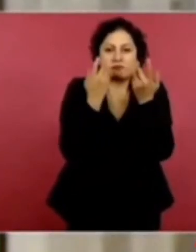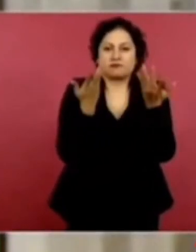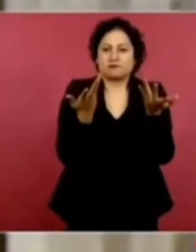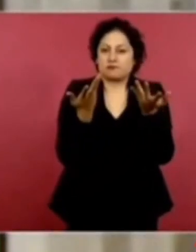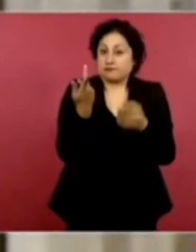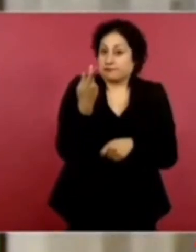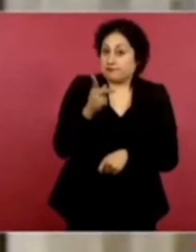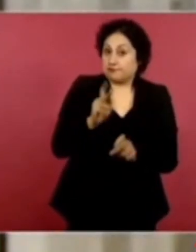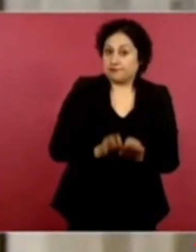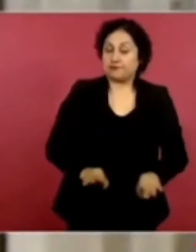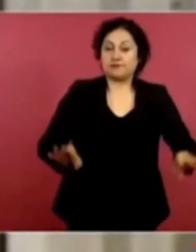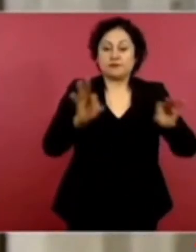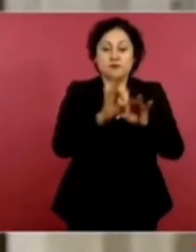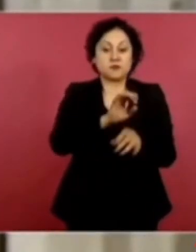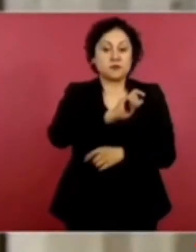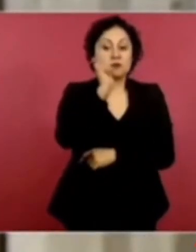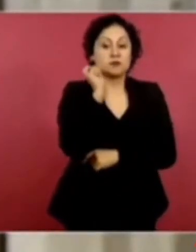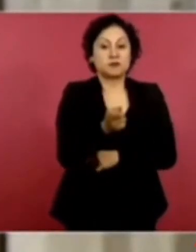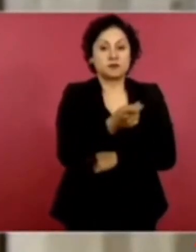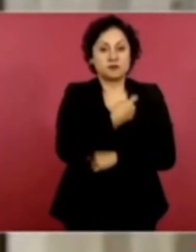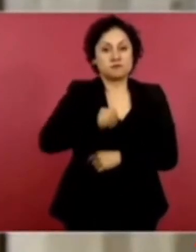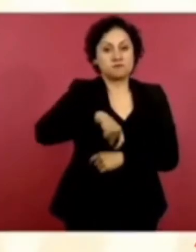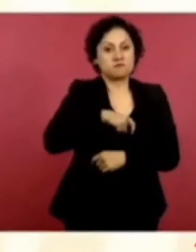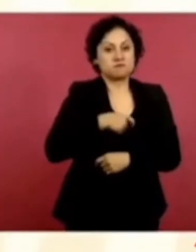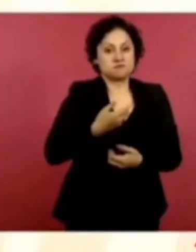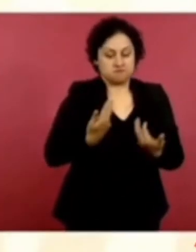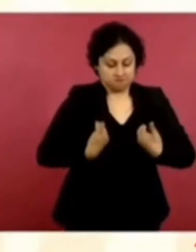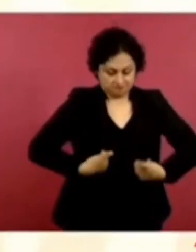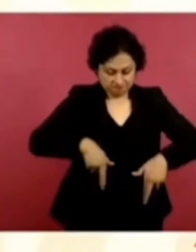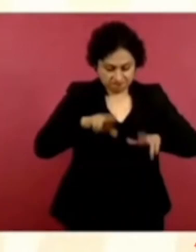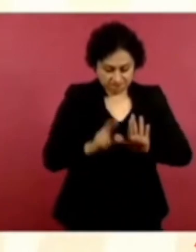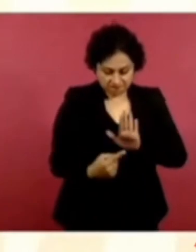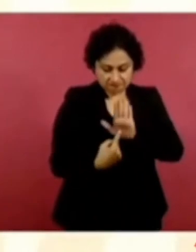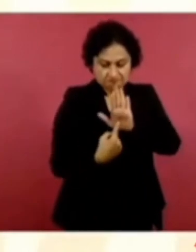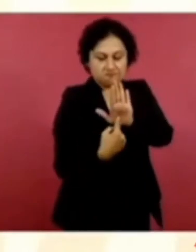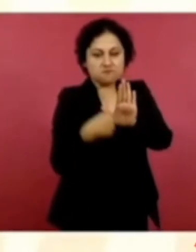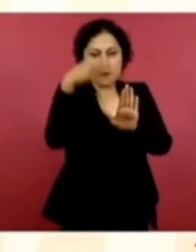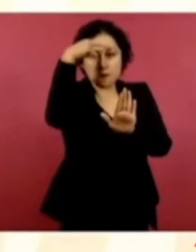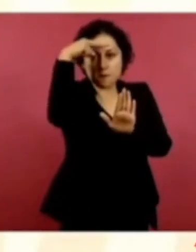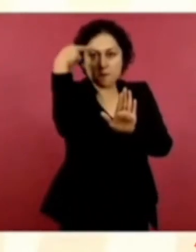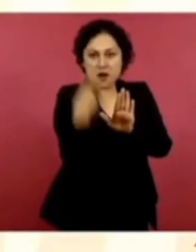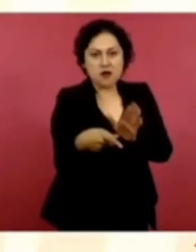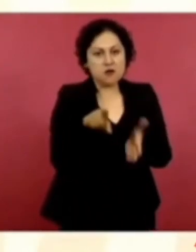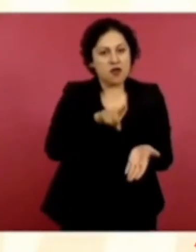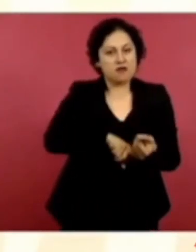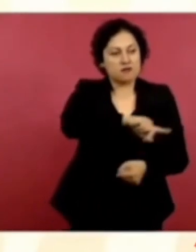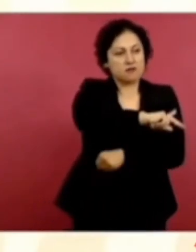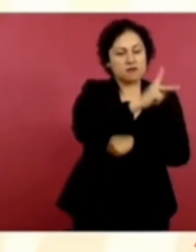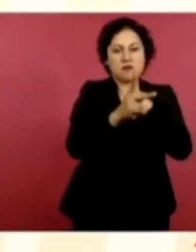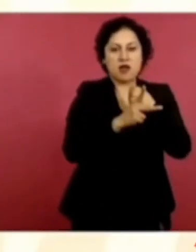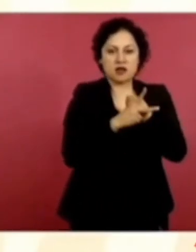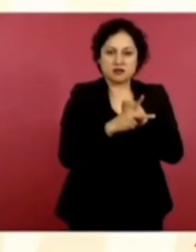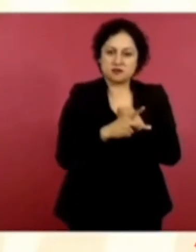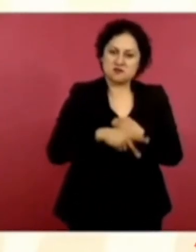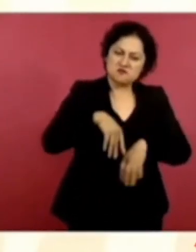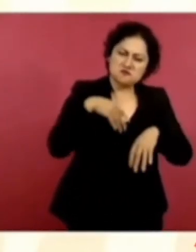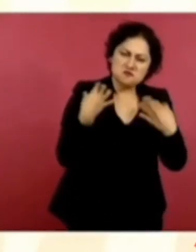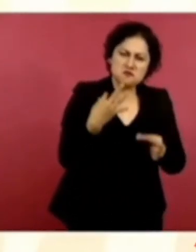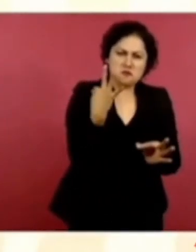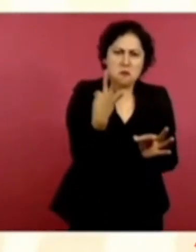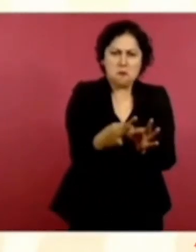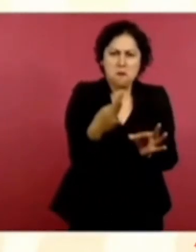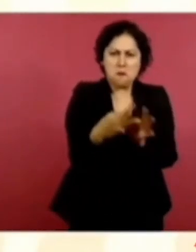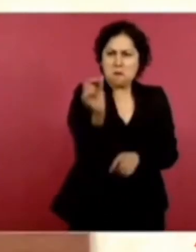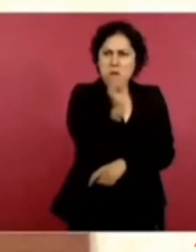que importa es que representamos a México, una nación llena de talento, pasión y coraje. El viaje ha sido